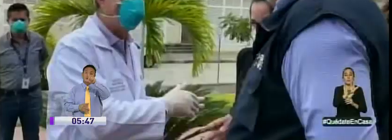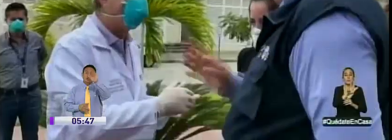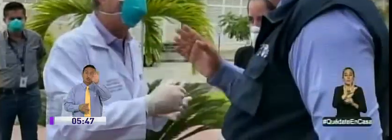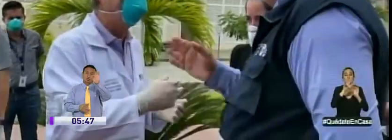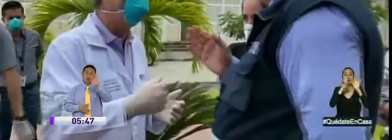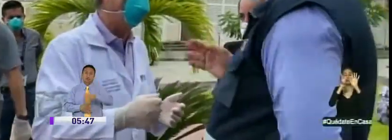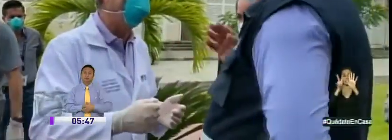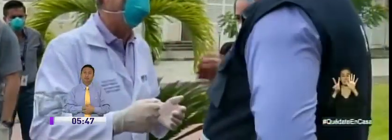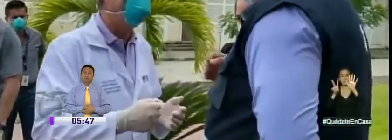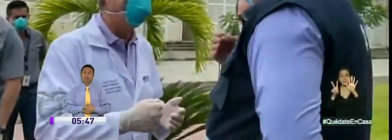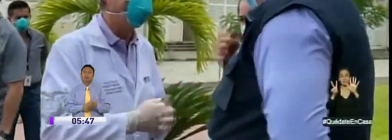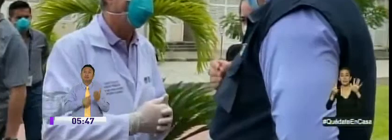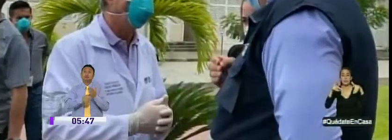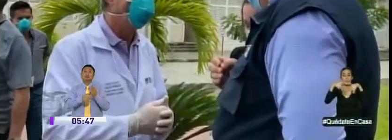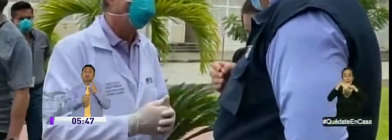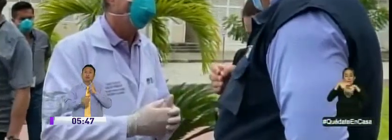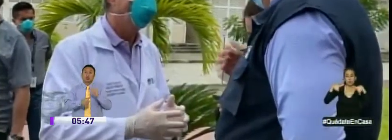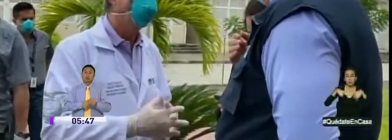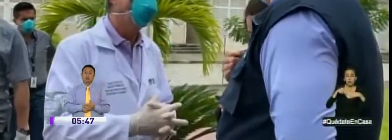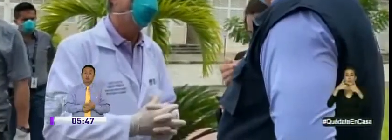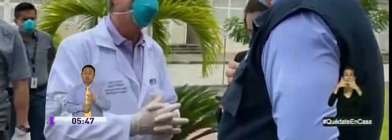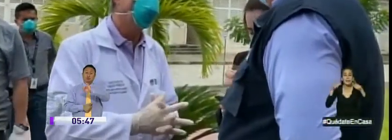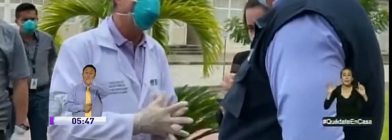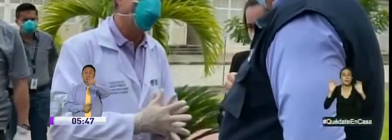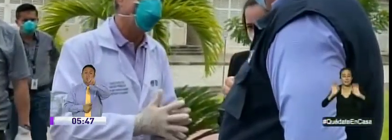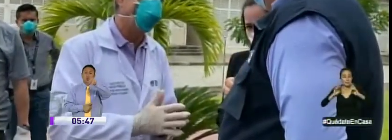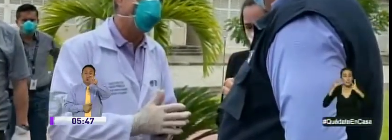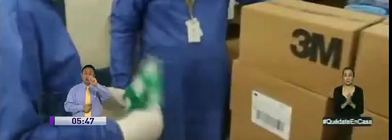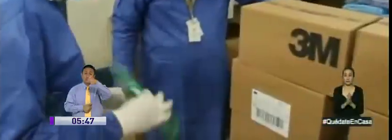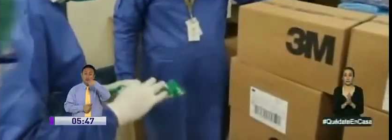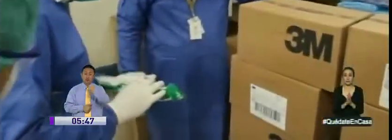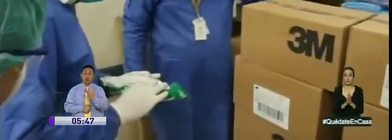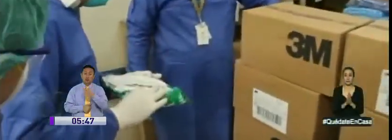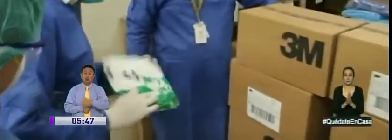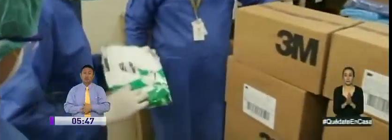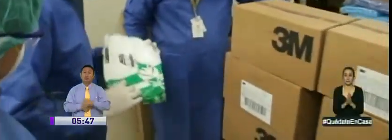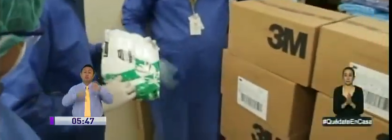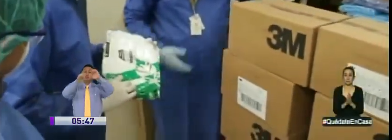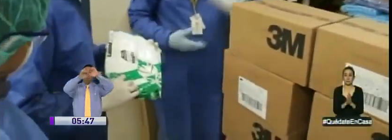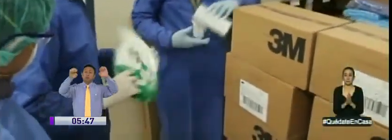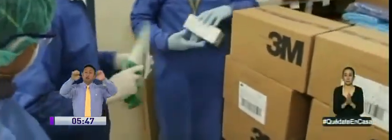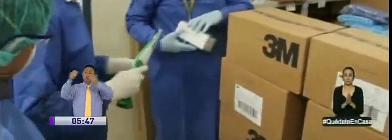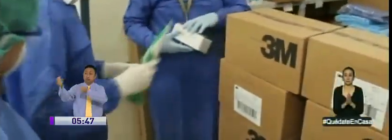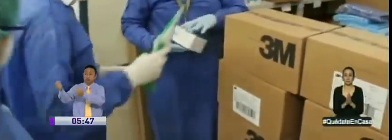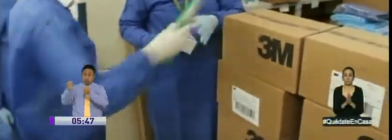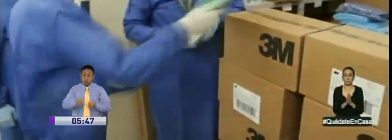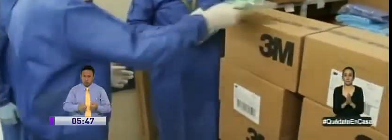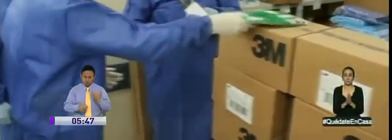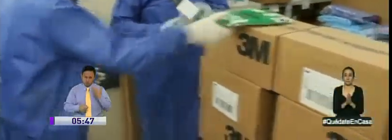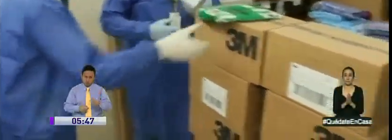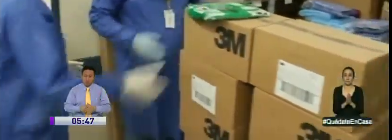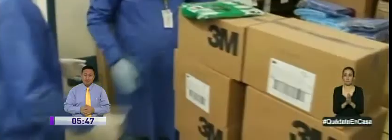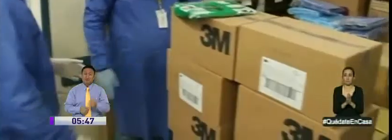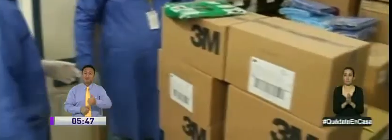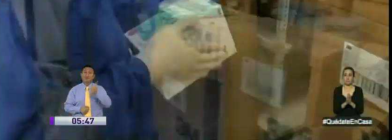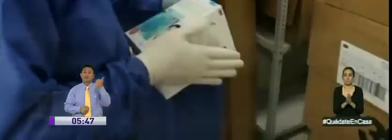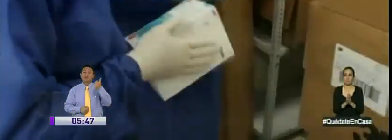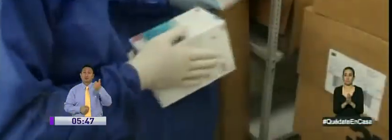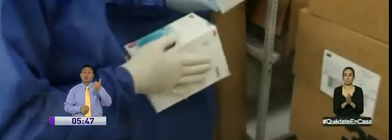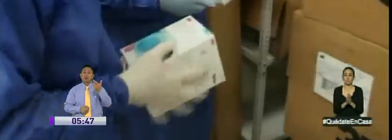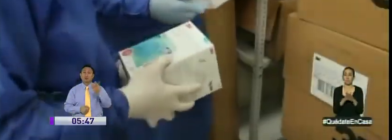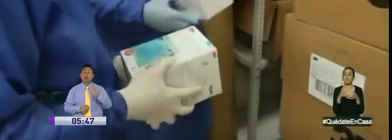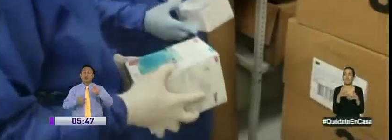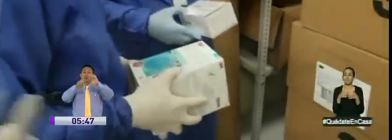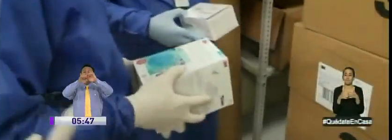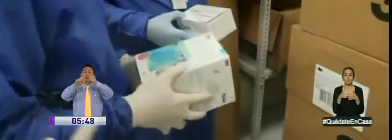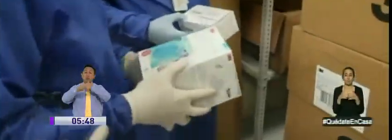2.199. El ministro de Salud, Juan Carlos Bayos, informó sobre las donaciones que se están receptando. Estas han sido realizadas